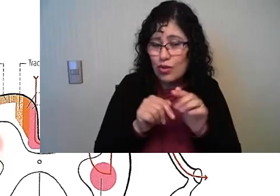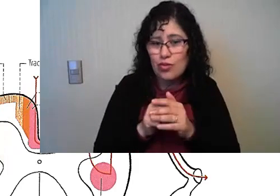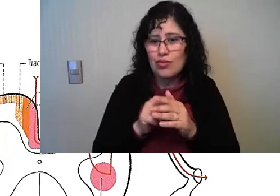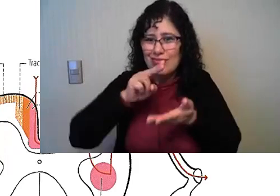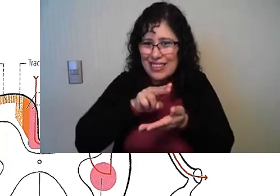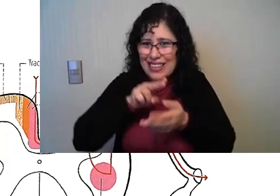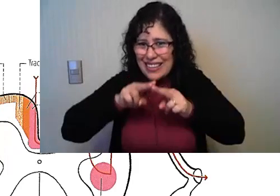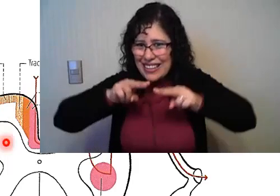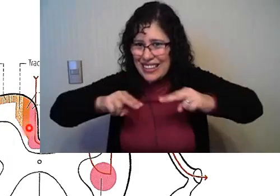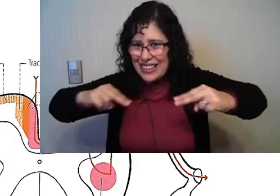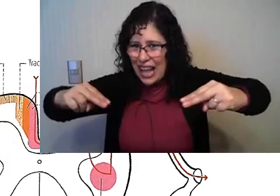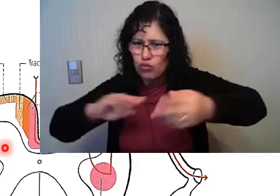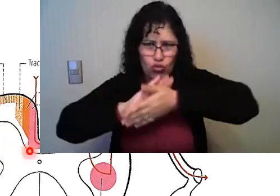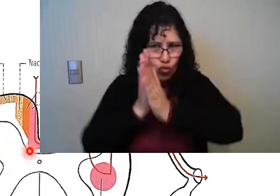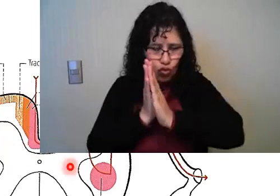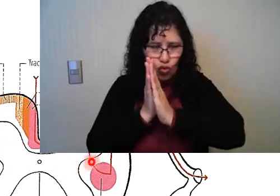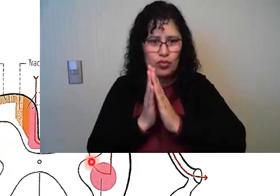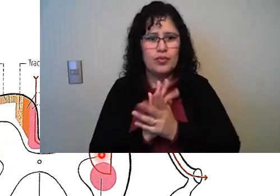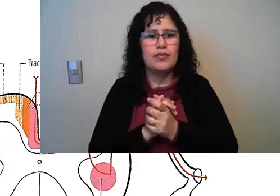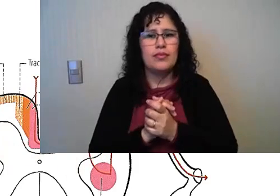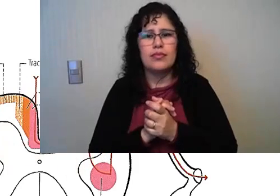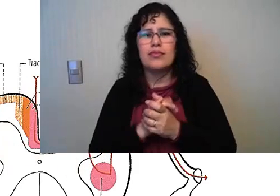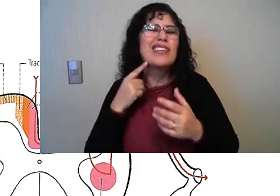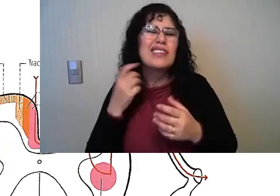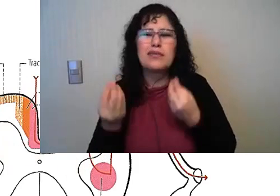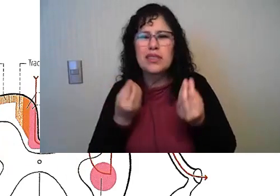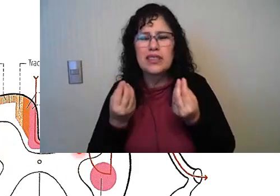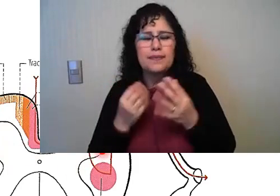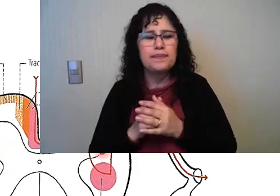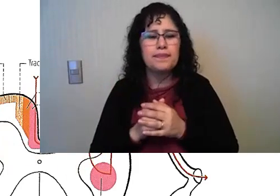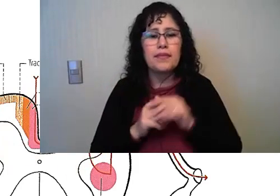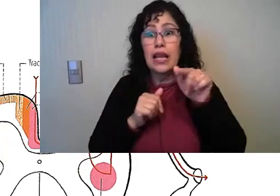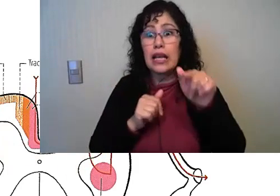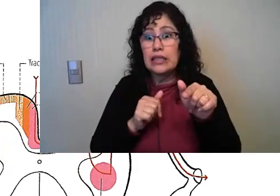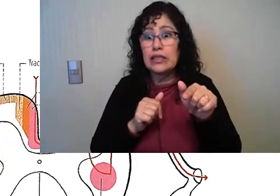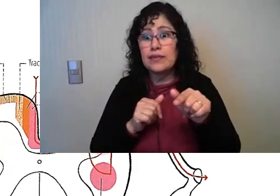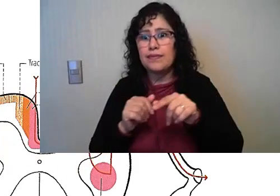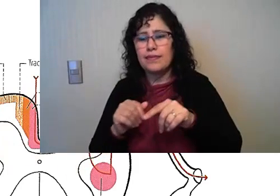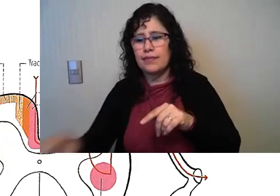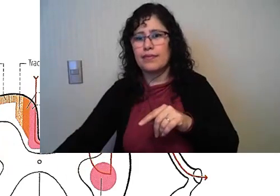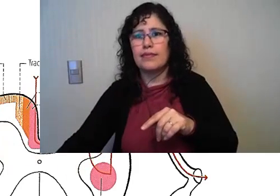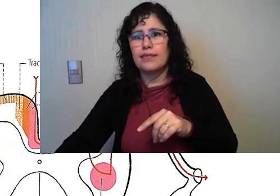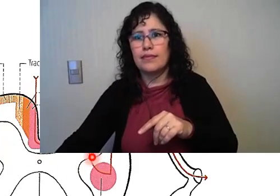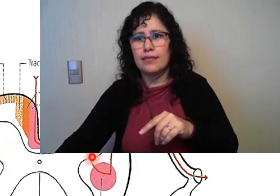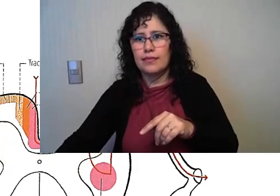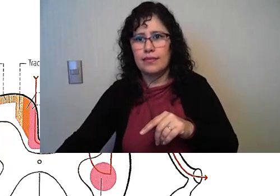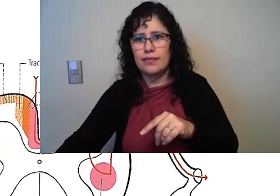tractos, ¿cierto?, van a tener una acción sobre esta